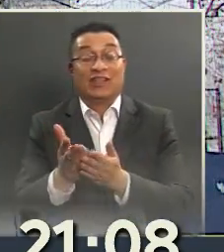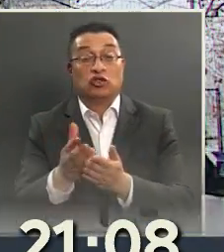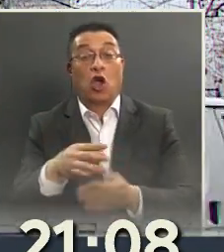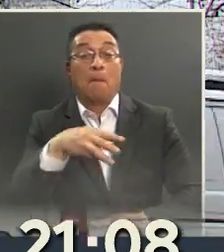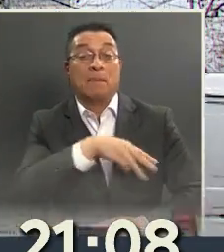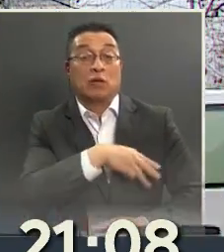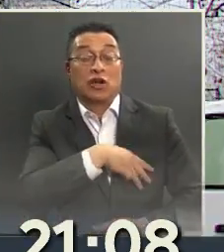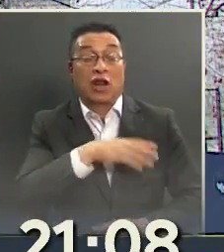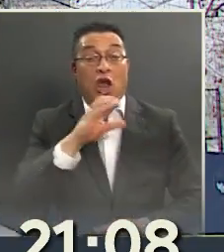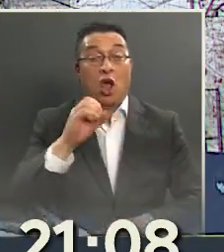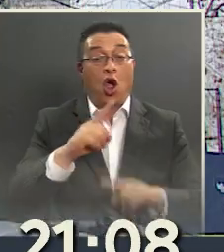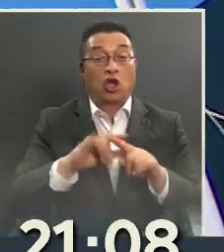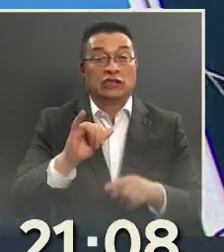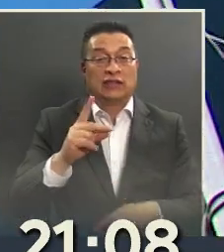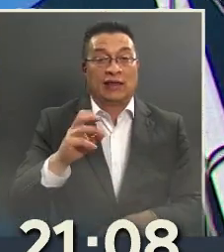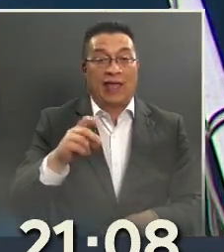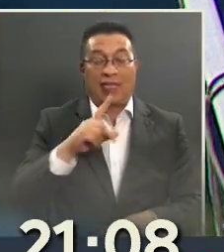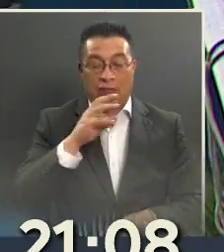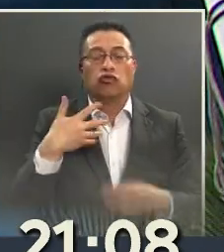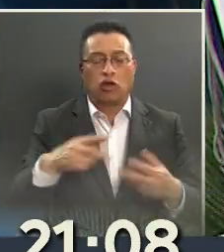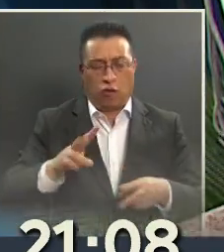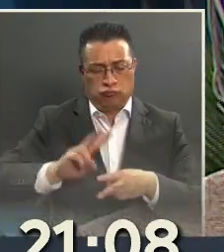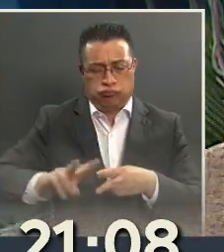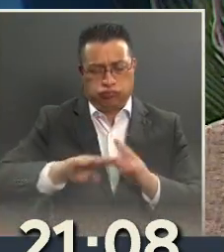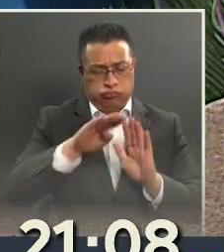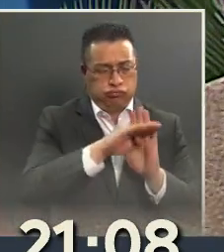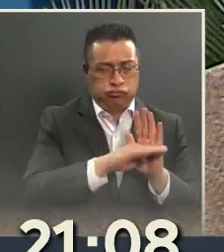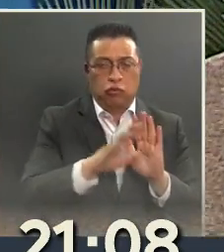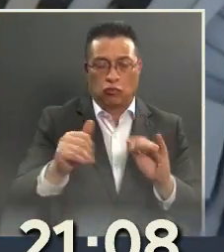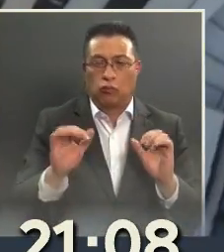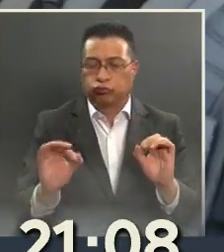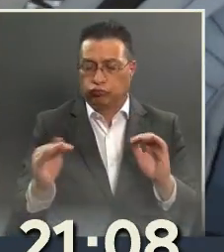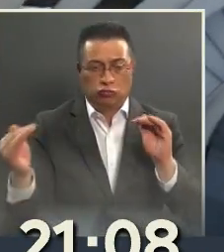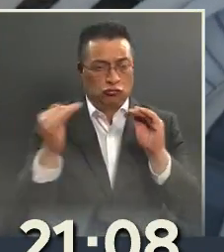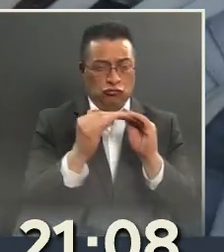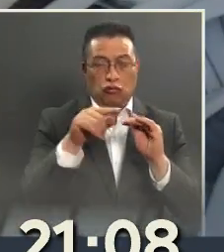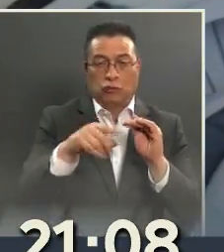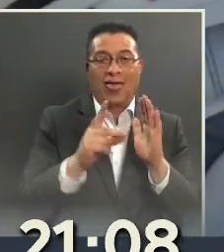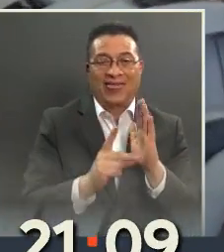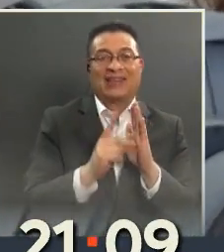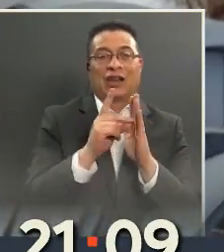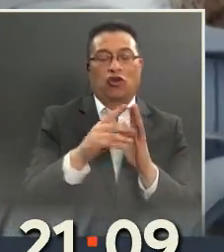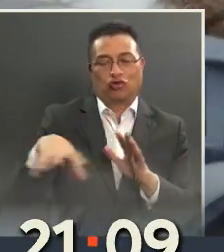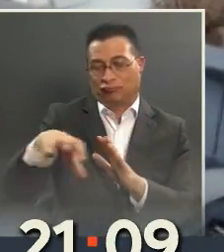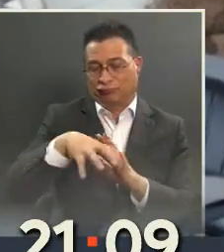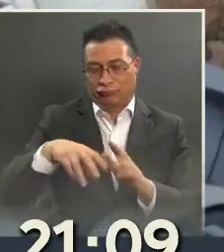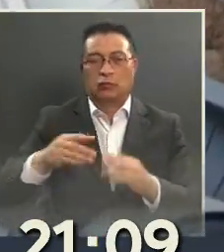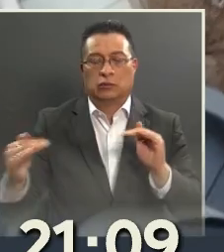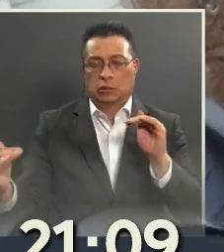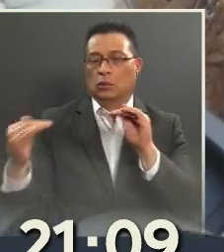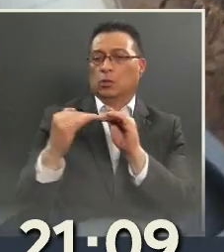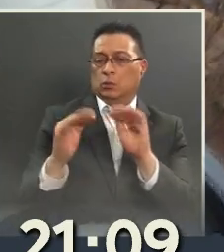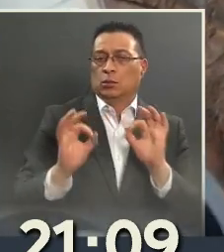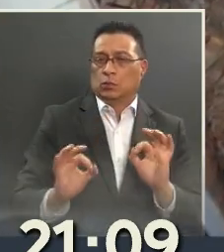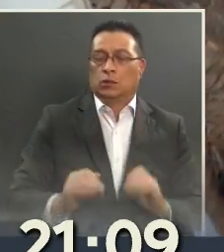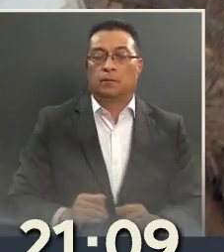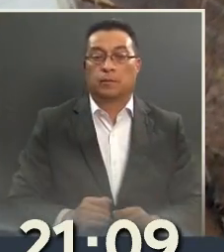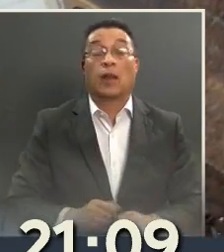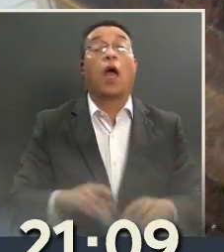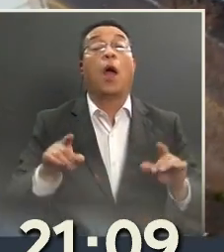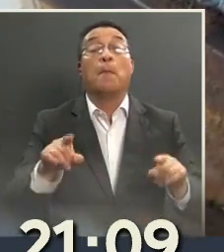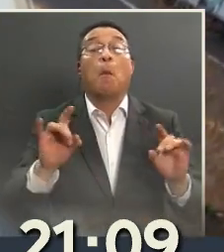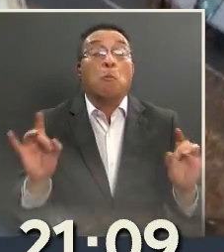implementando protocolos para compatibilizar la actividad asistencial del recinto con el desarrollo de las obras. En caso de que